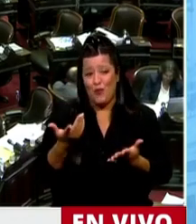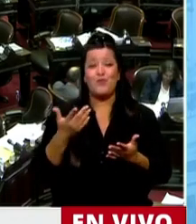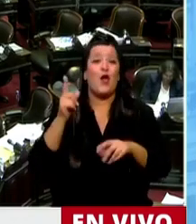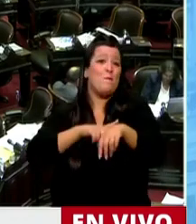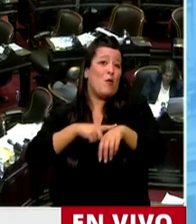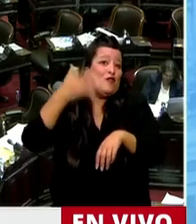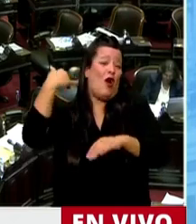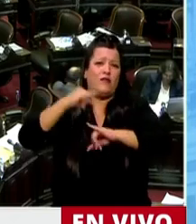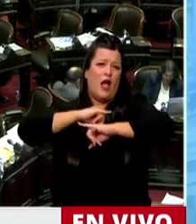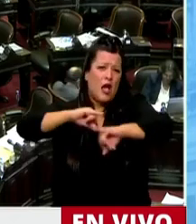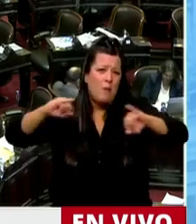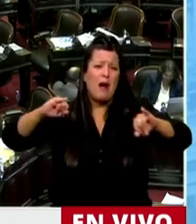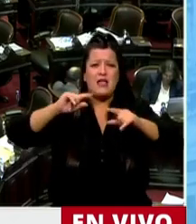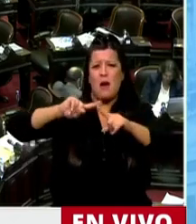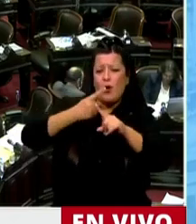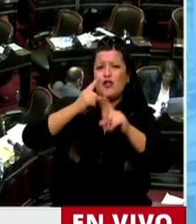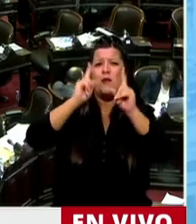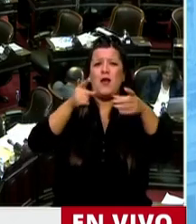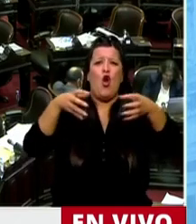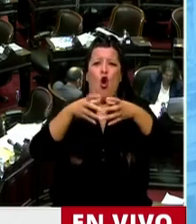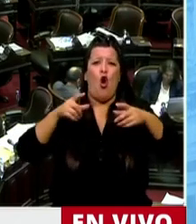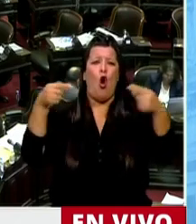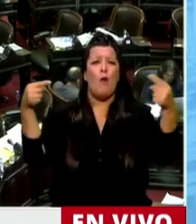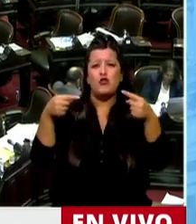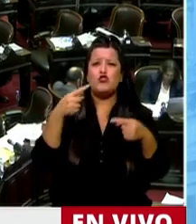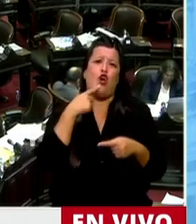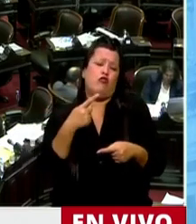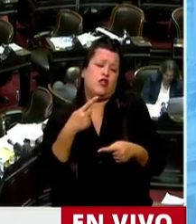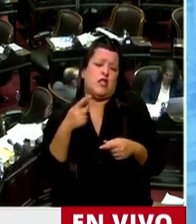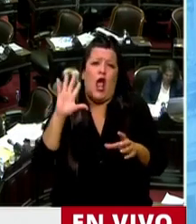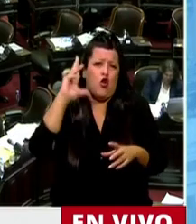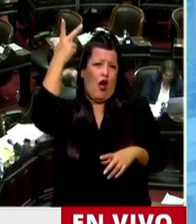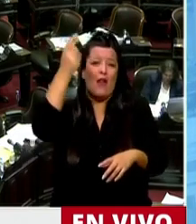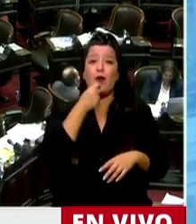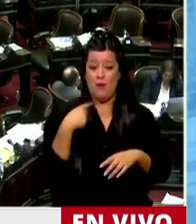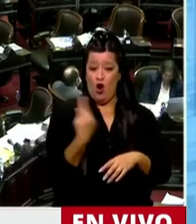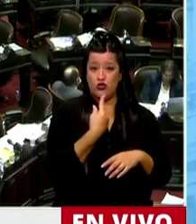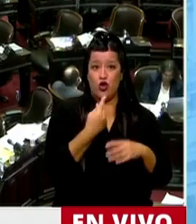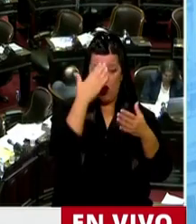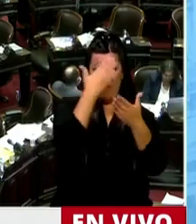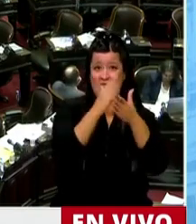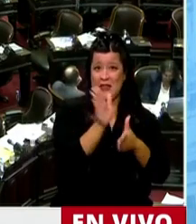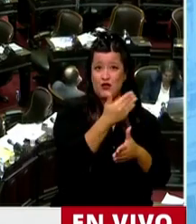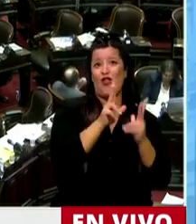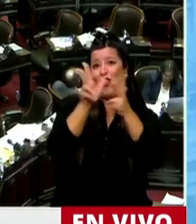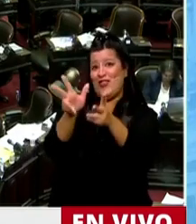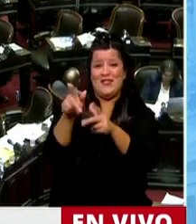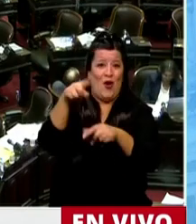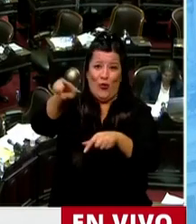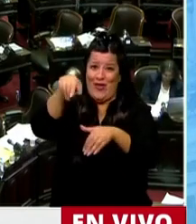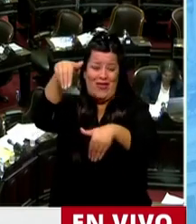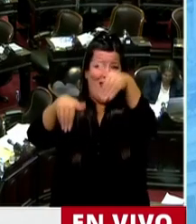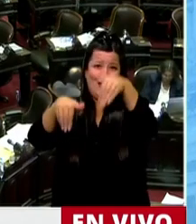campaña política y los amigos de la oposición se enojan mucho cuando les decimos que perdieron las